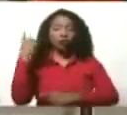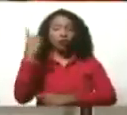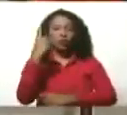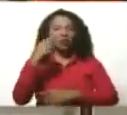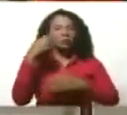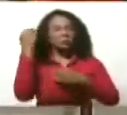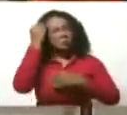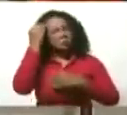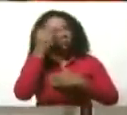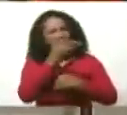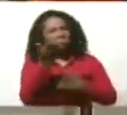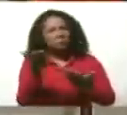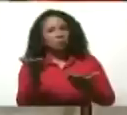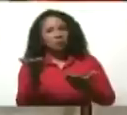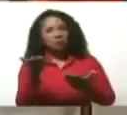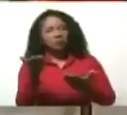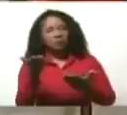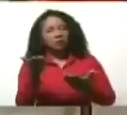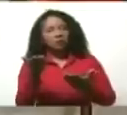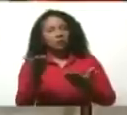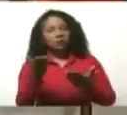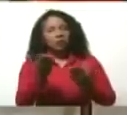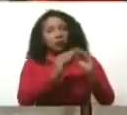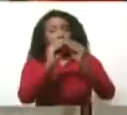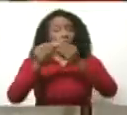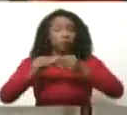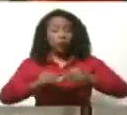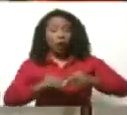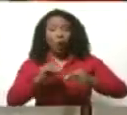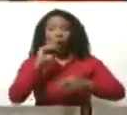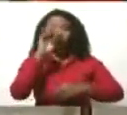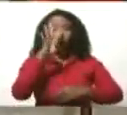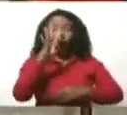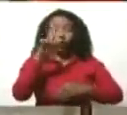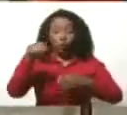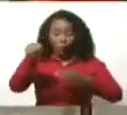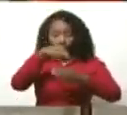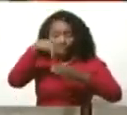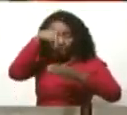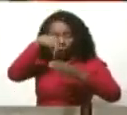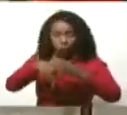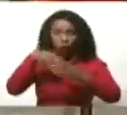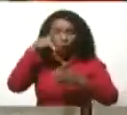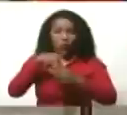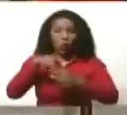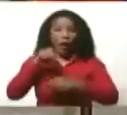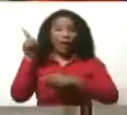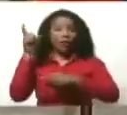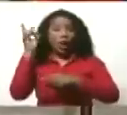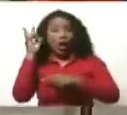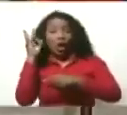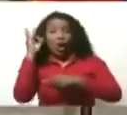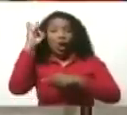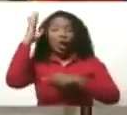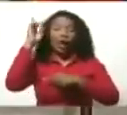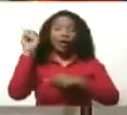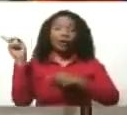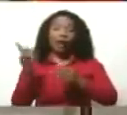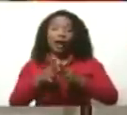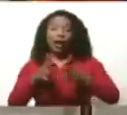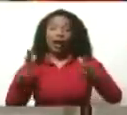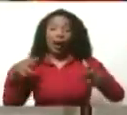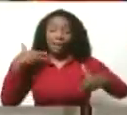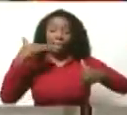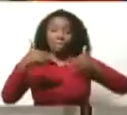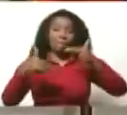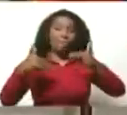qué, explotar cuatro pozos. Es decir, fue un invento de este gran capo